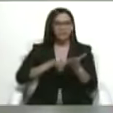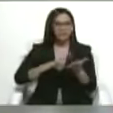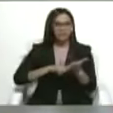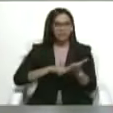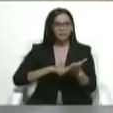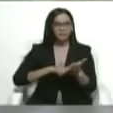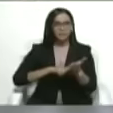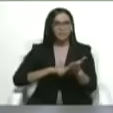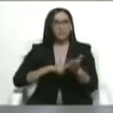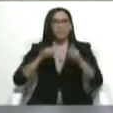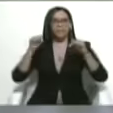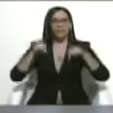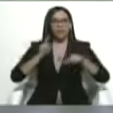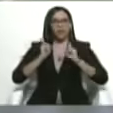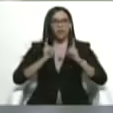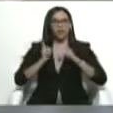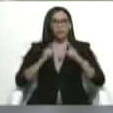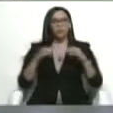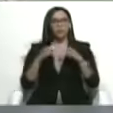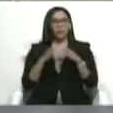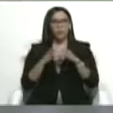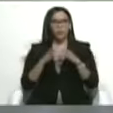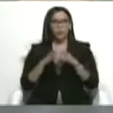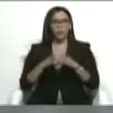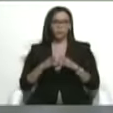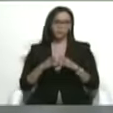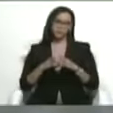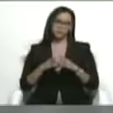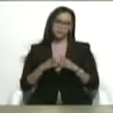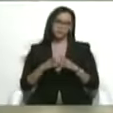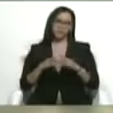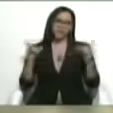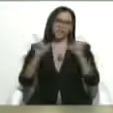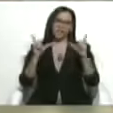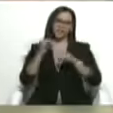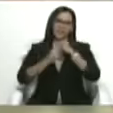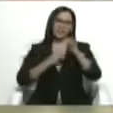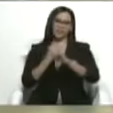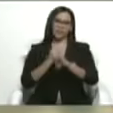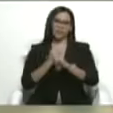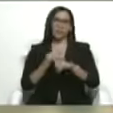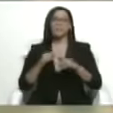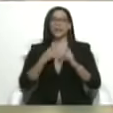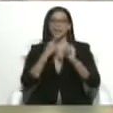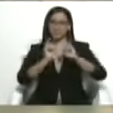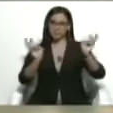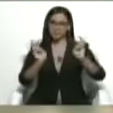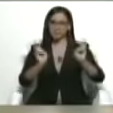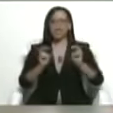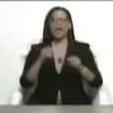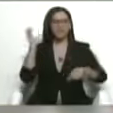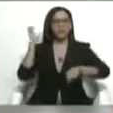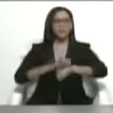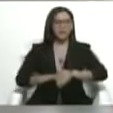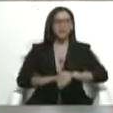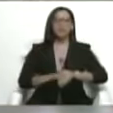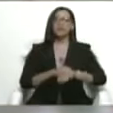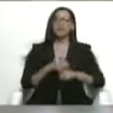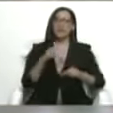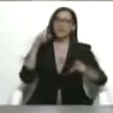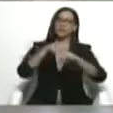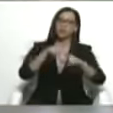Y para algunos factores mediáticos internacionales, en vez de colocar que han sido detenidos personas que han conspirado